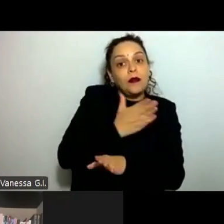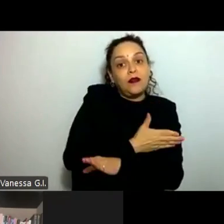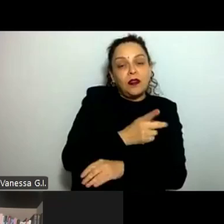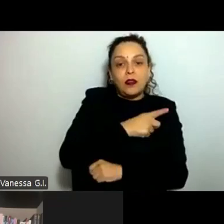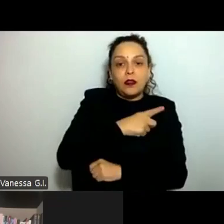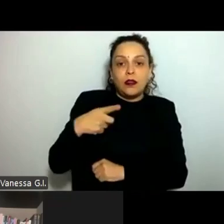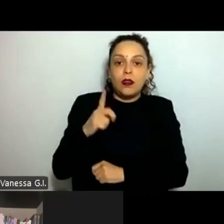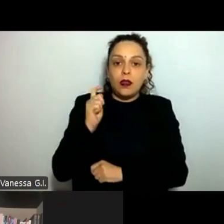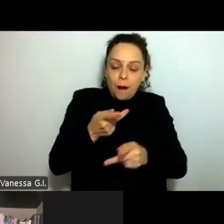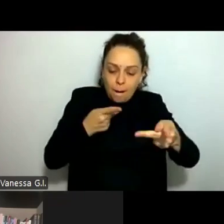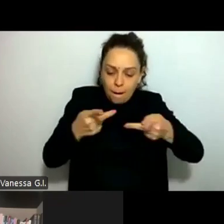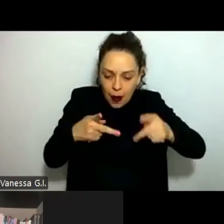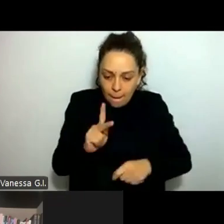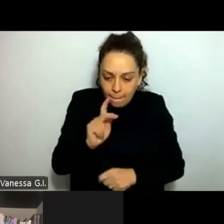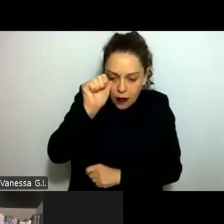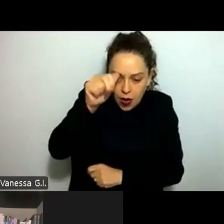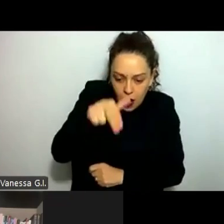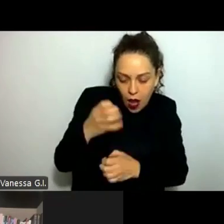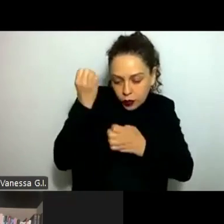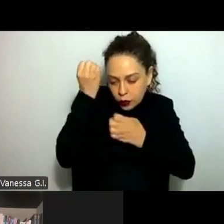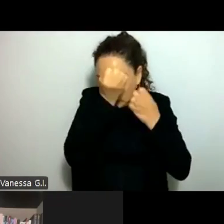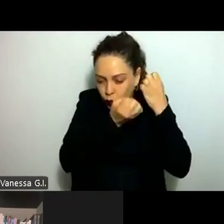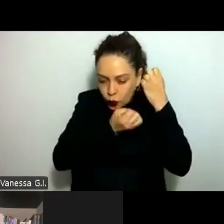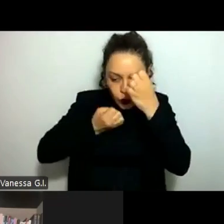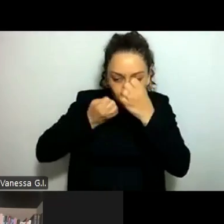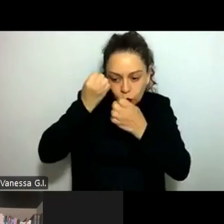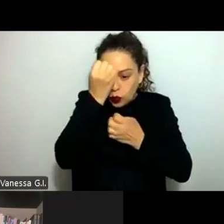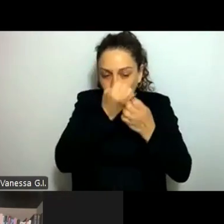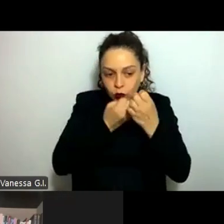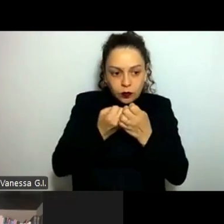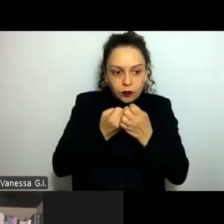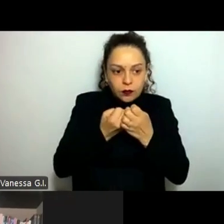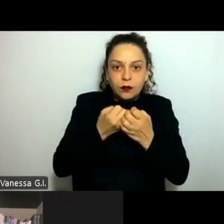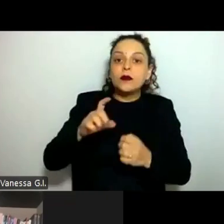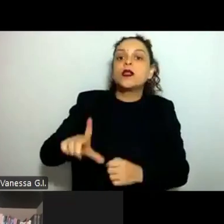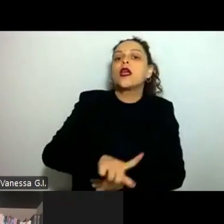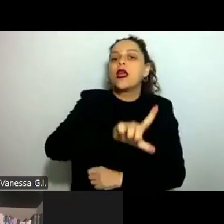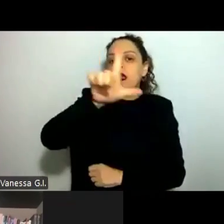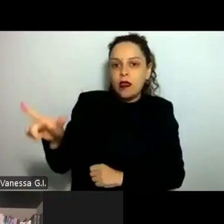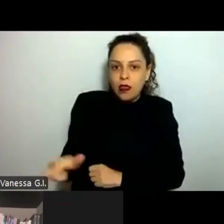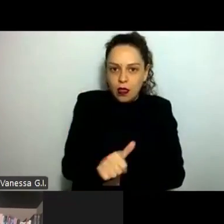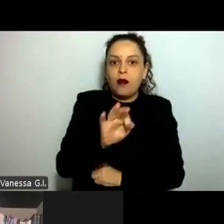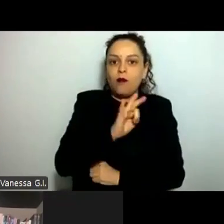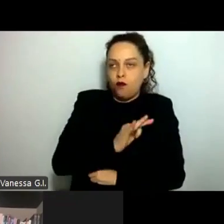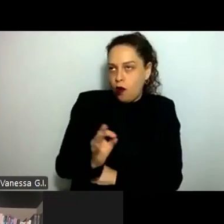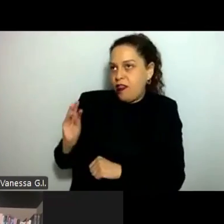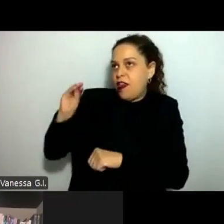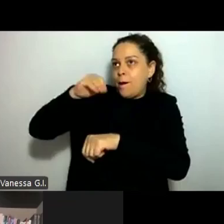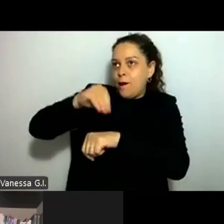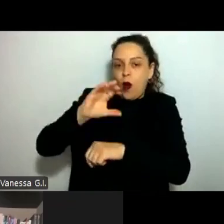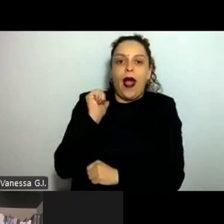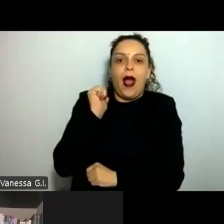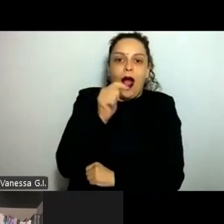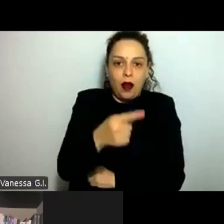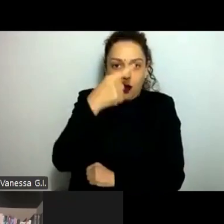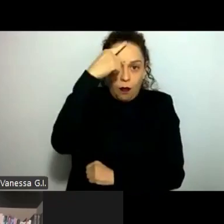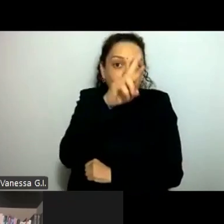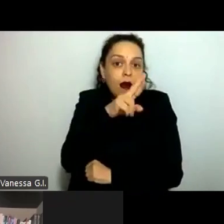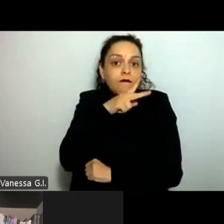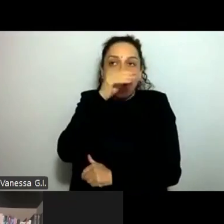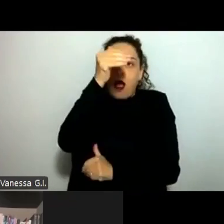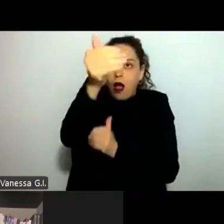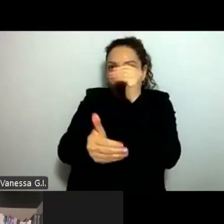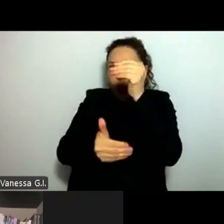de continuar con esta transformación de ciudad que verdaderamente está generando afectaciones directas a aquellos